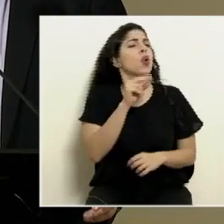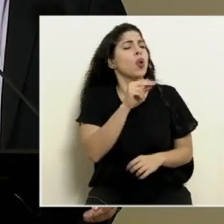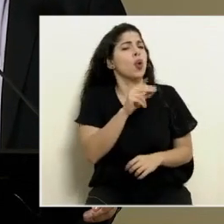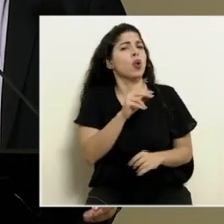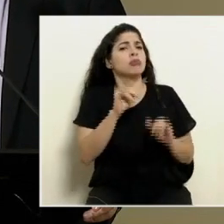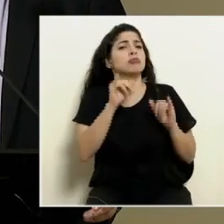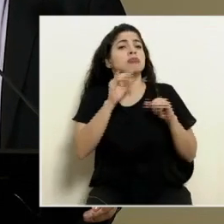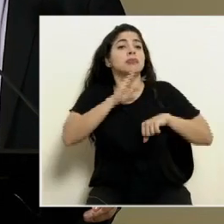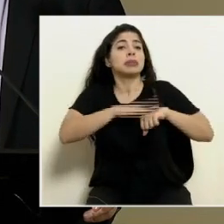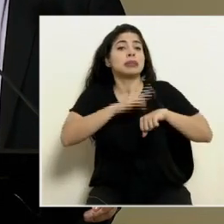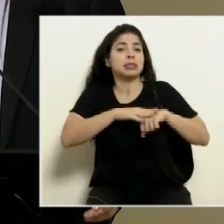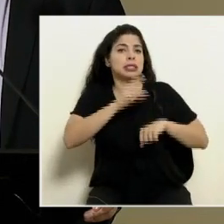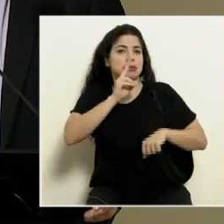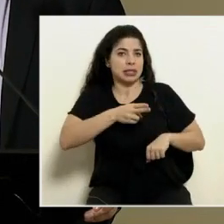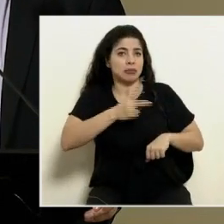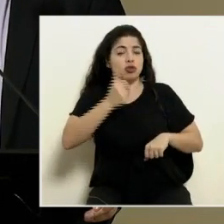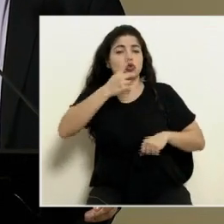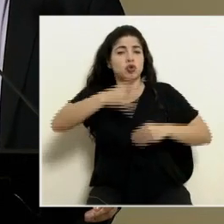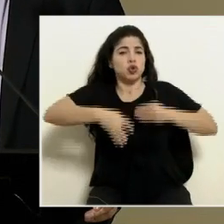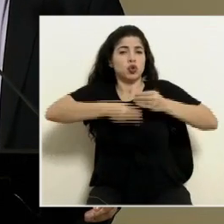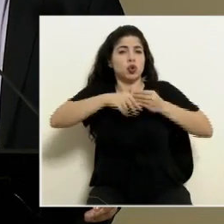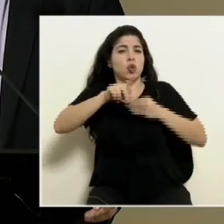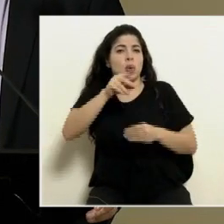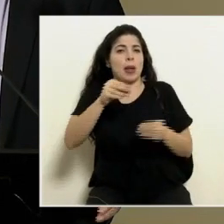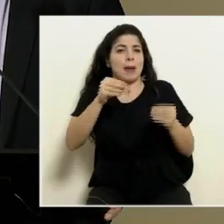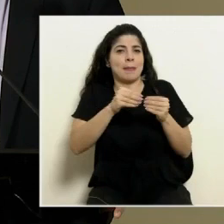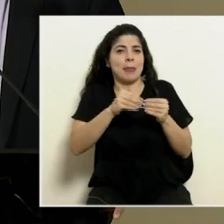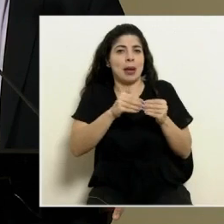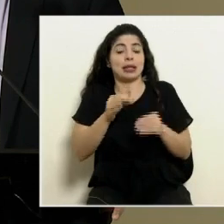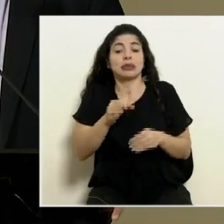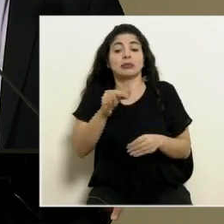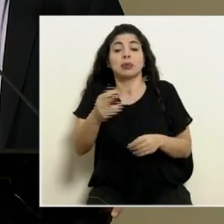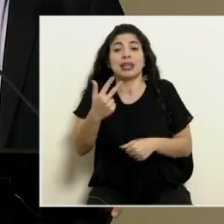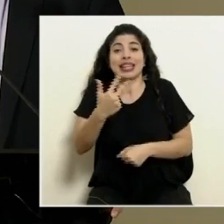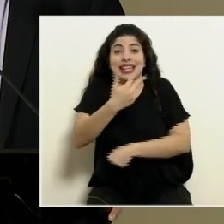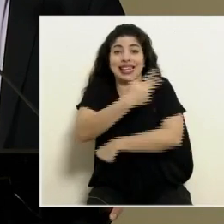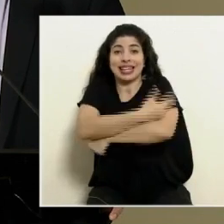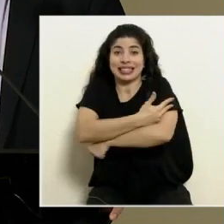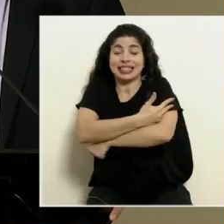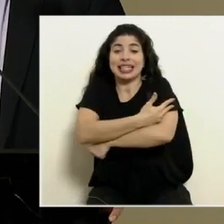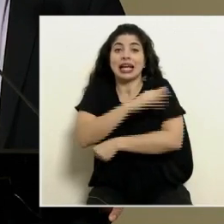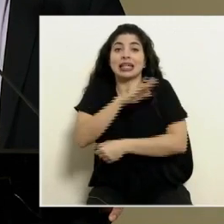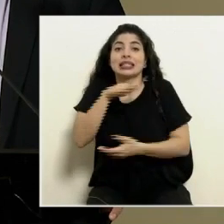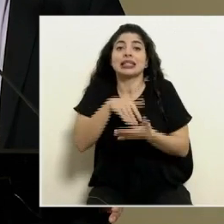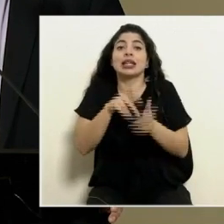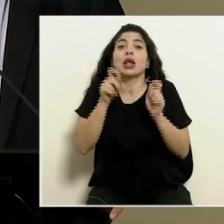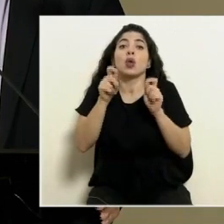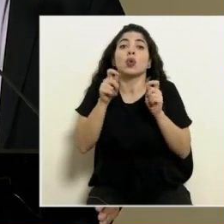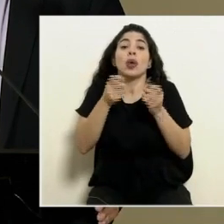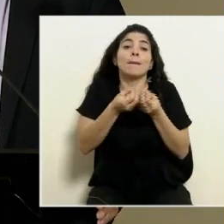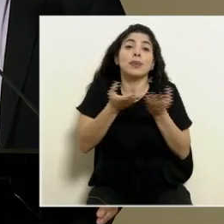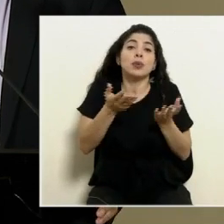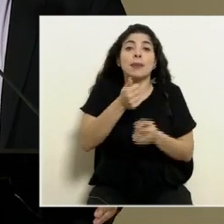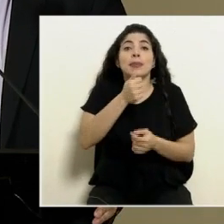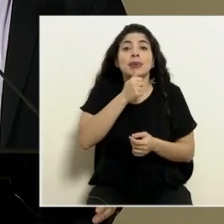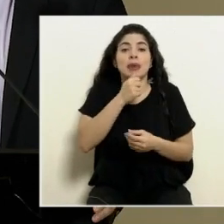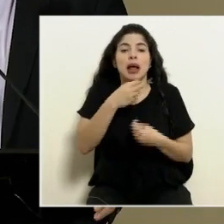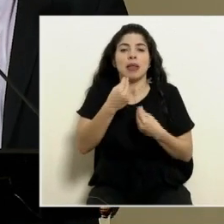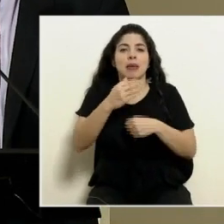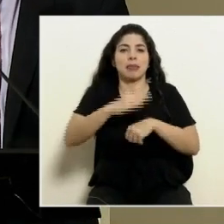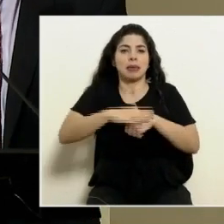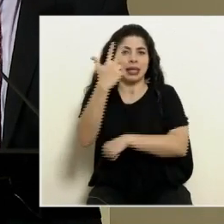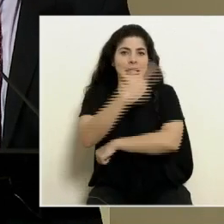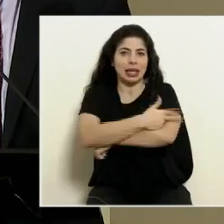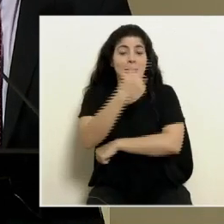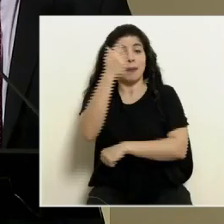mantienen las excepciones, se agrega una excepción que es durante los próximos 3 días para centros educativos públicos y privados. Recordemos que a